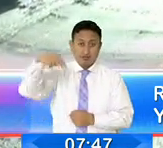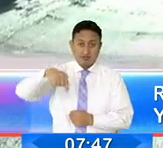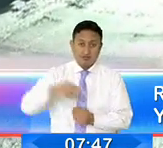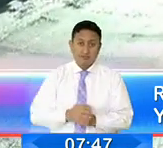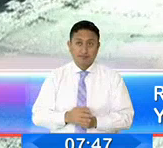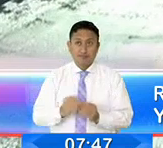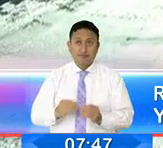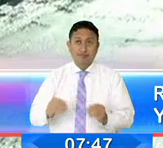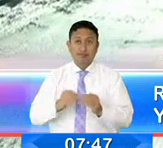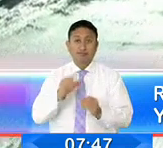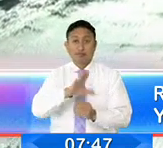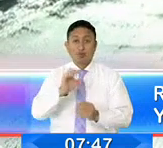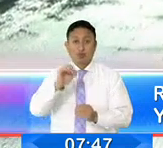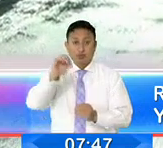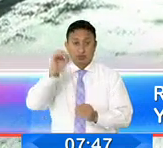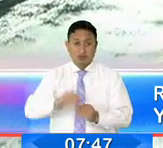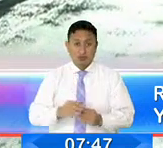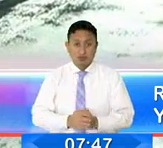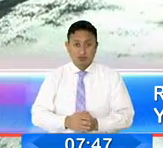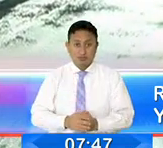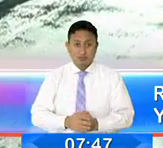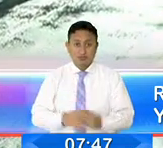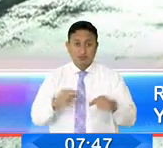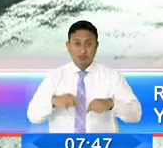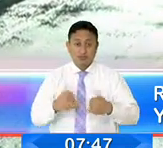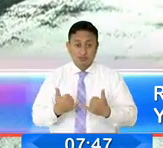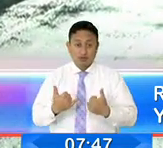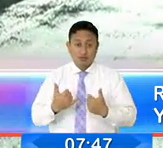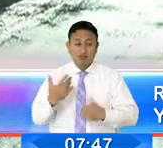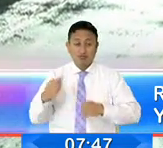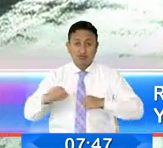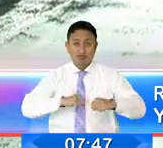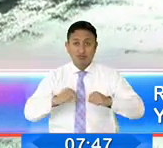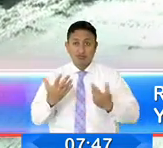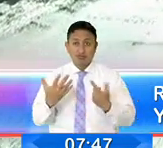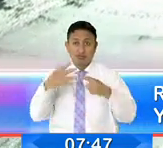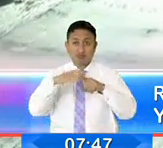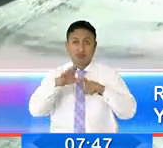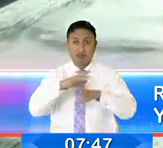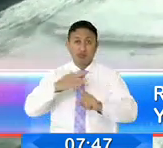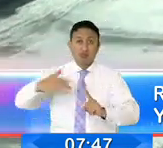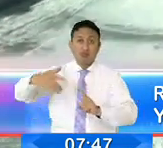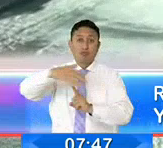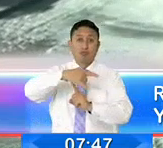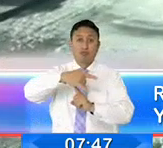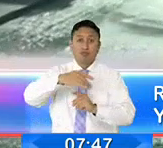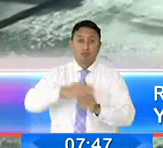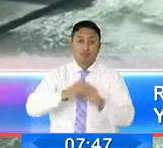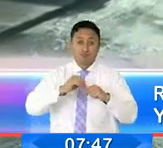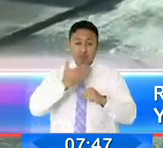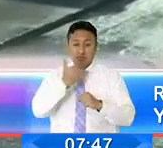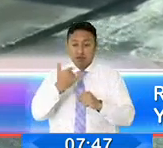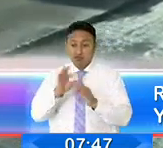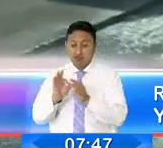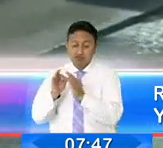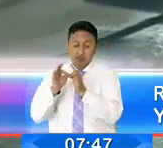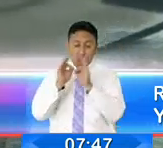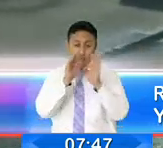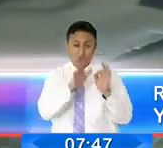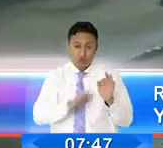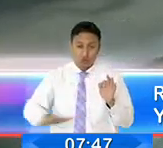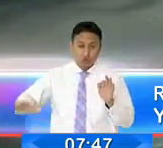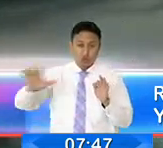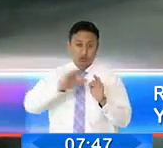capacidad al 50%. Estamos haciendo un trabajo integral con parques y jardines, mejorando también